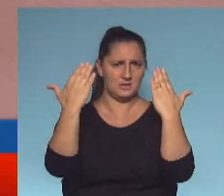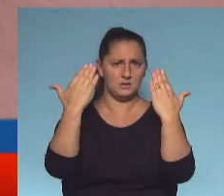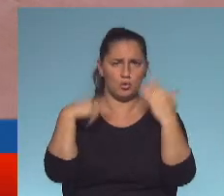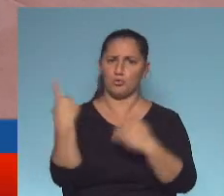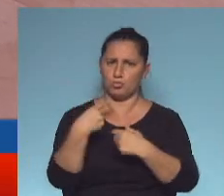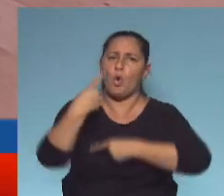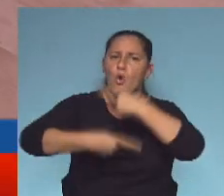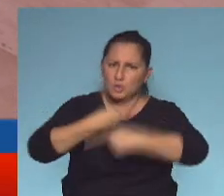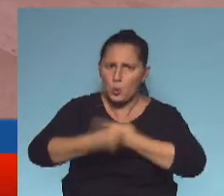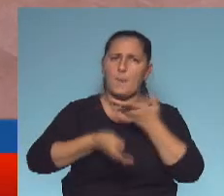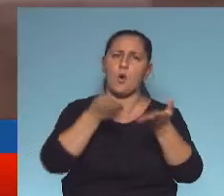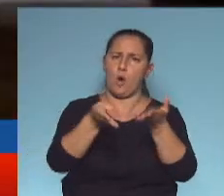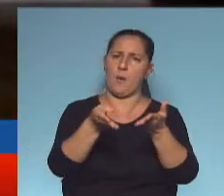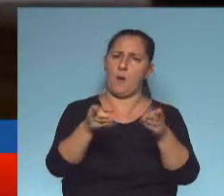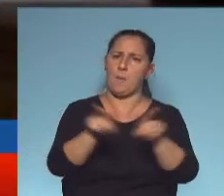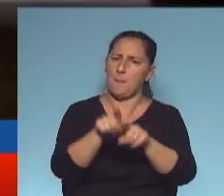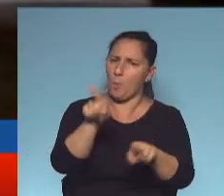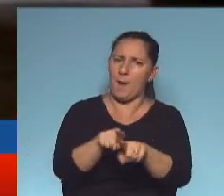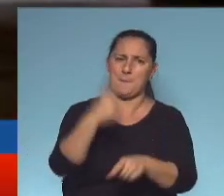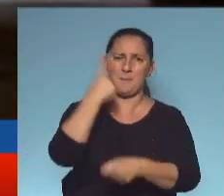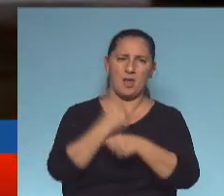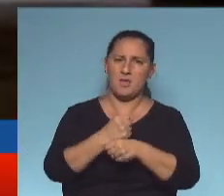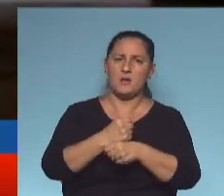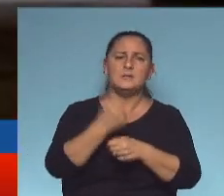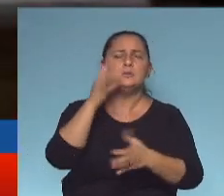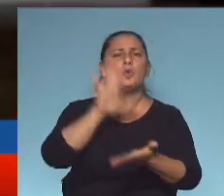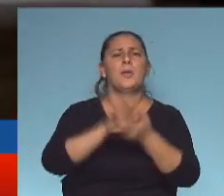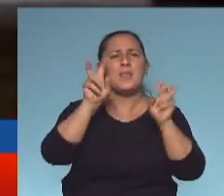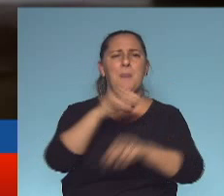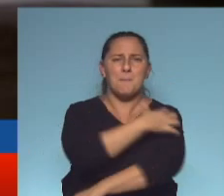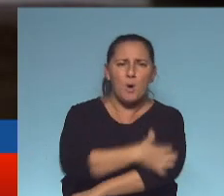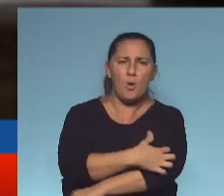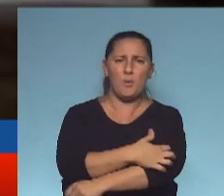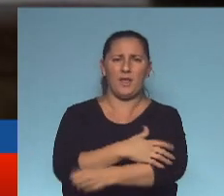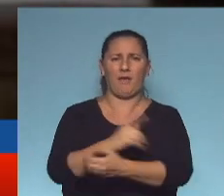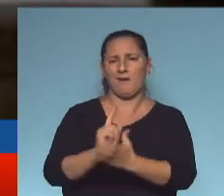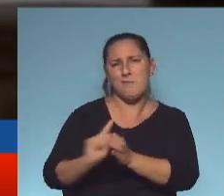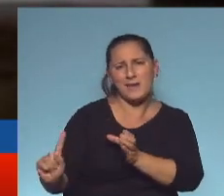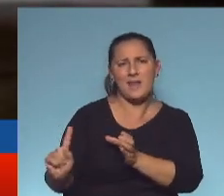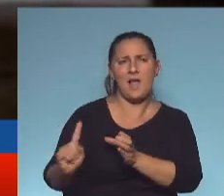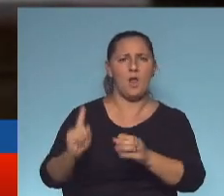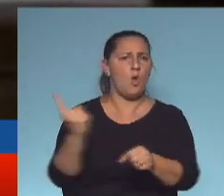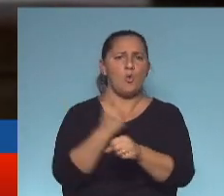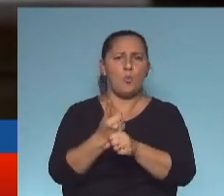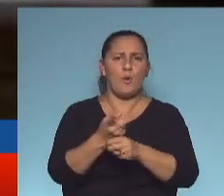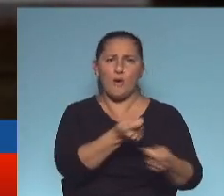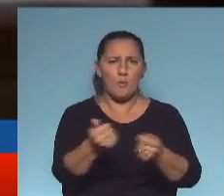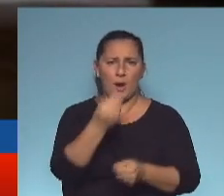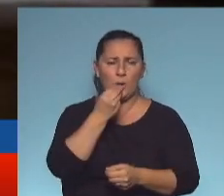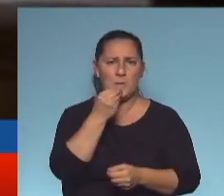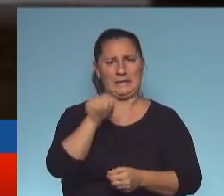colaborando con él como lo hicimos desde el primer día, que es el tema de la marginalidad, la pobreza y el no acceso a los alimentos. Nosotros